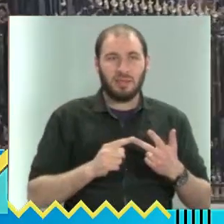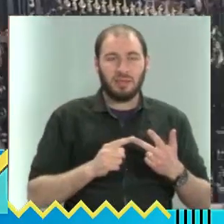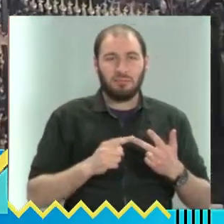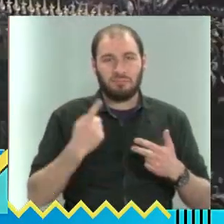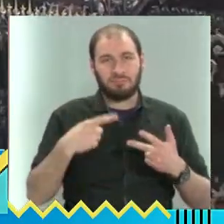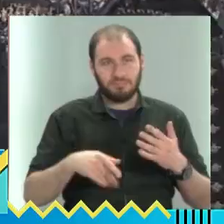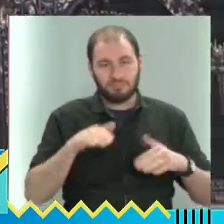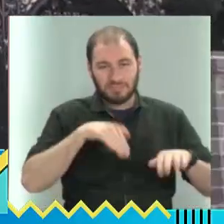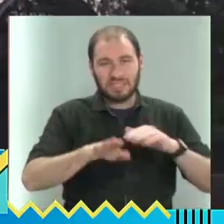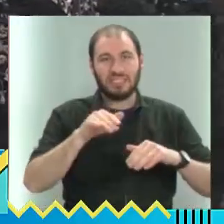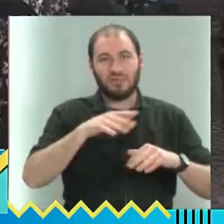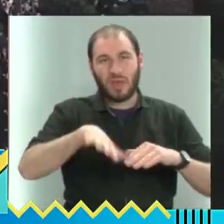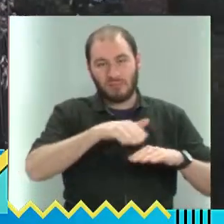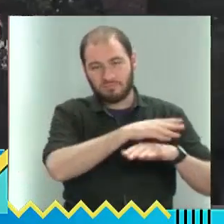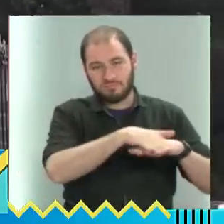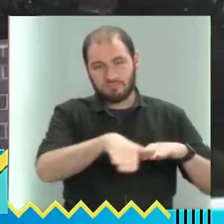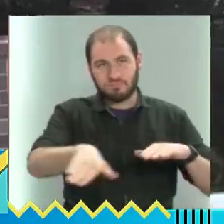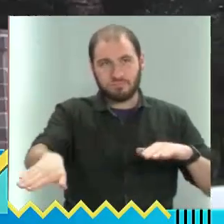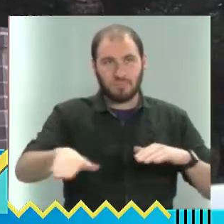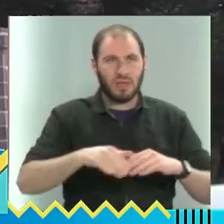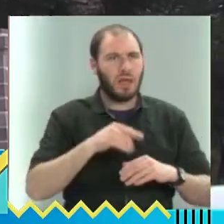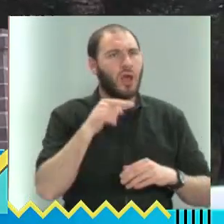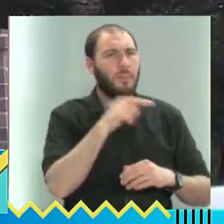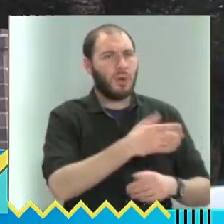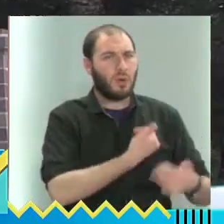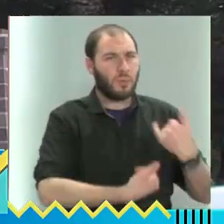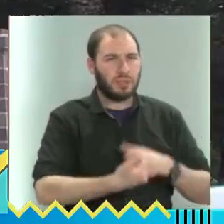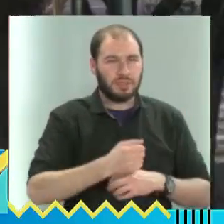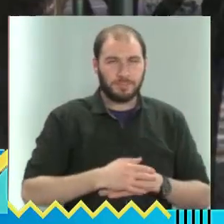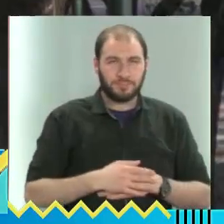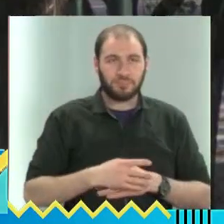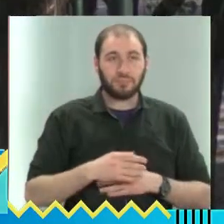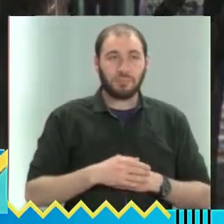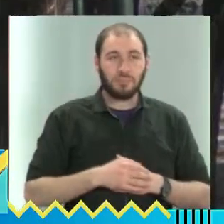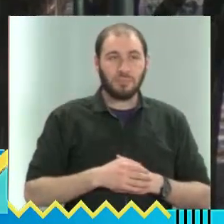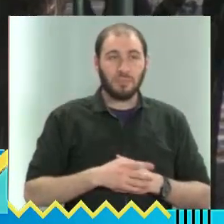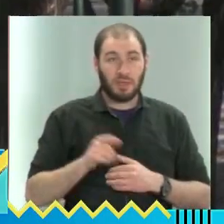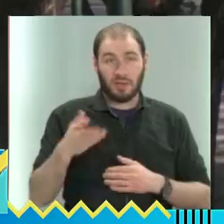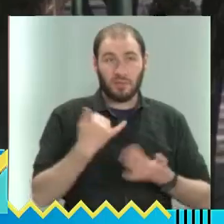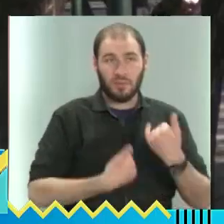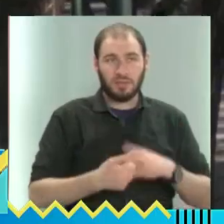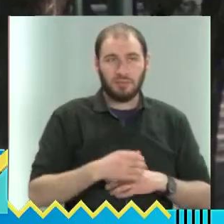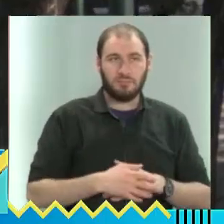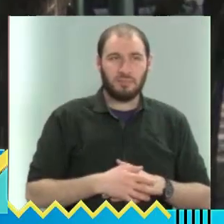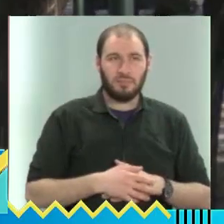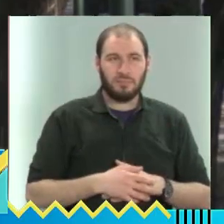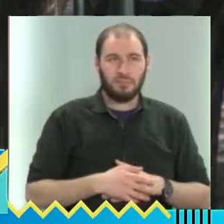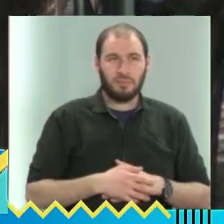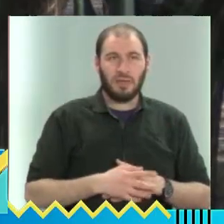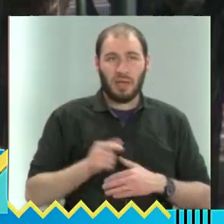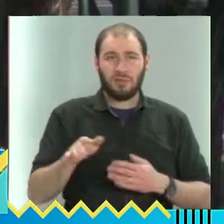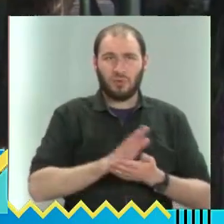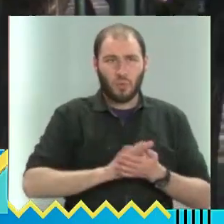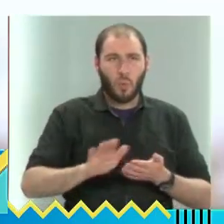y van bajando hacia la ciudad. Vos, Daniel, querías decir algo ahí. No, que eso, que como dice Gabriel, es decir, fue